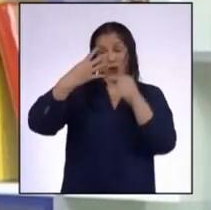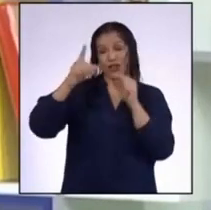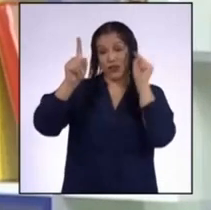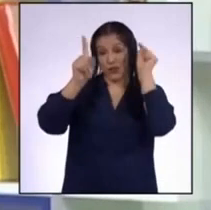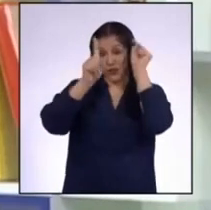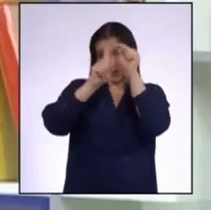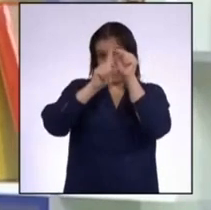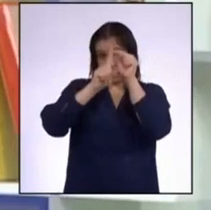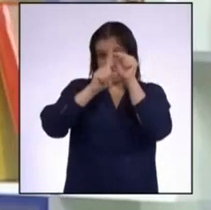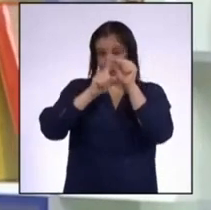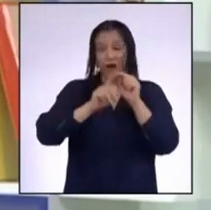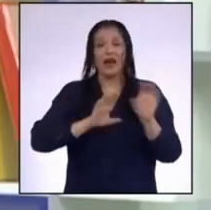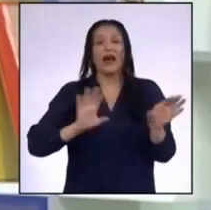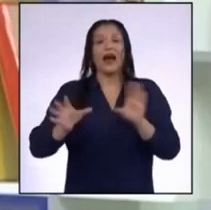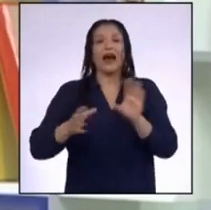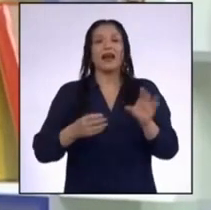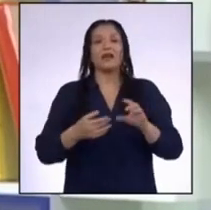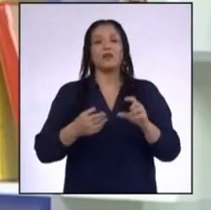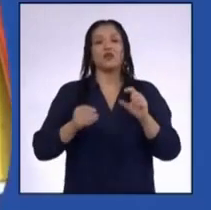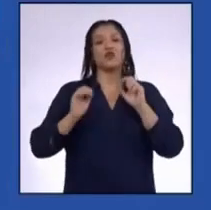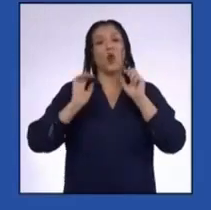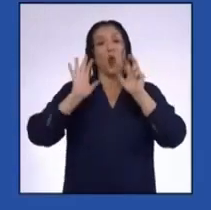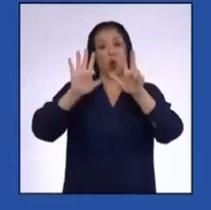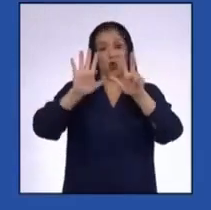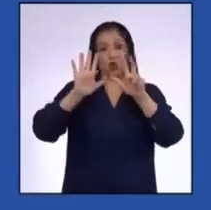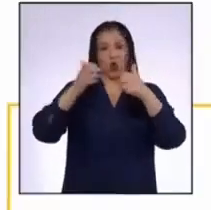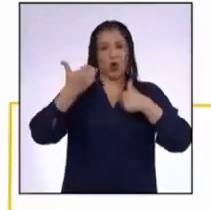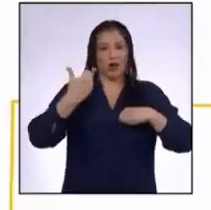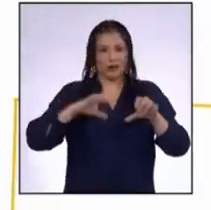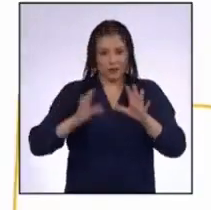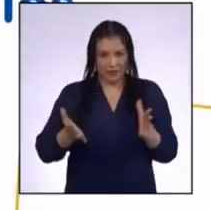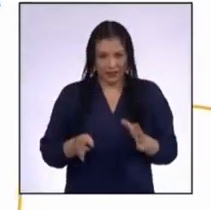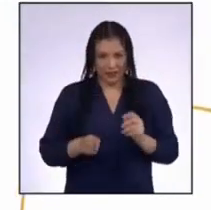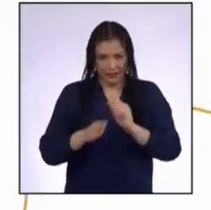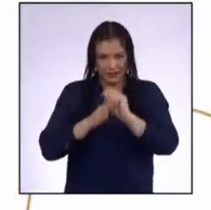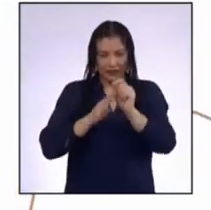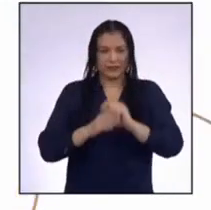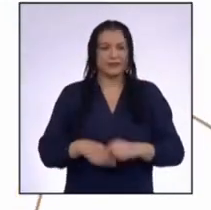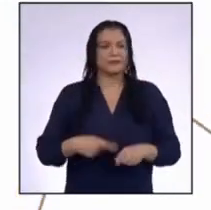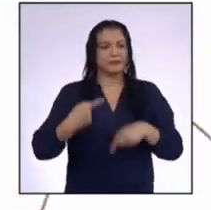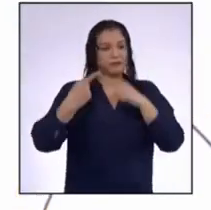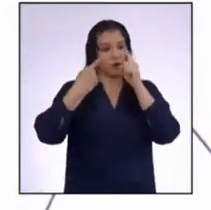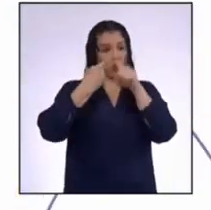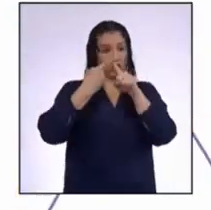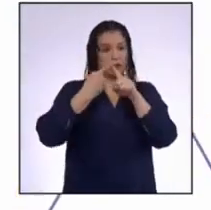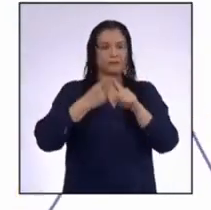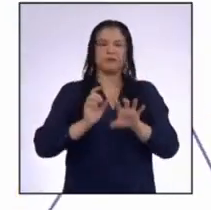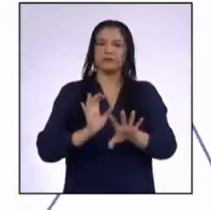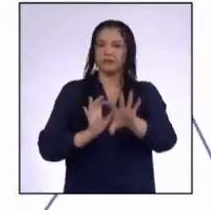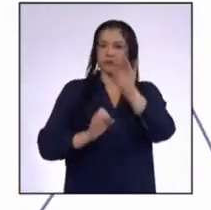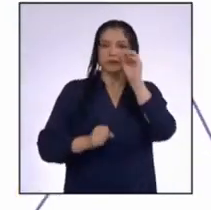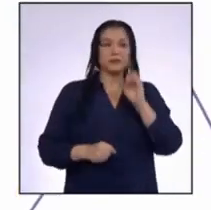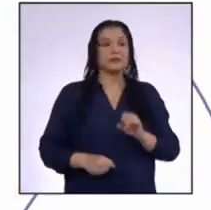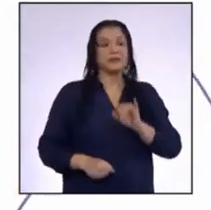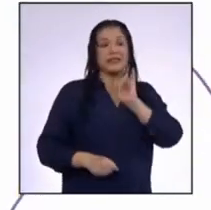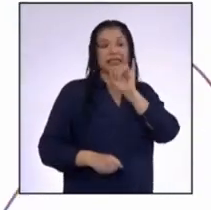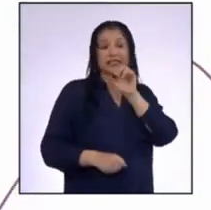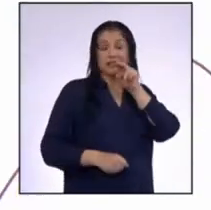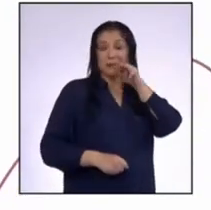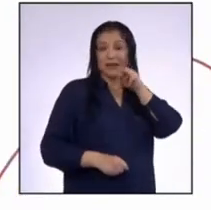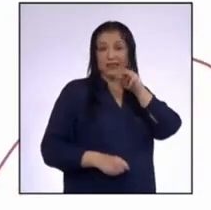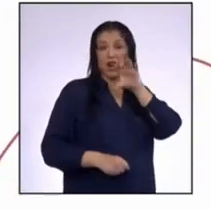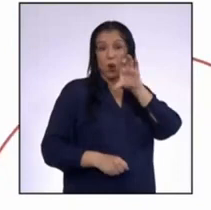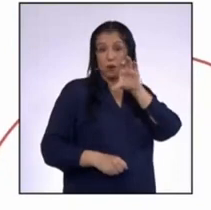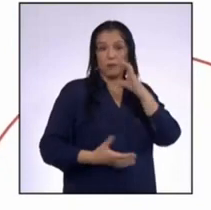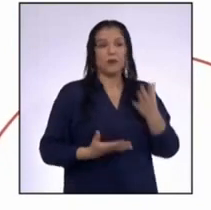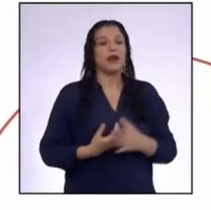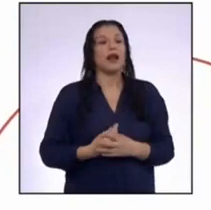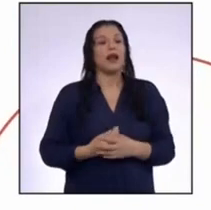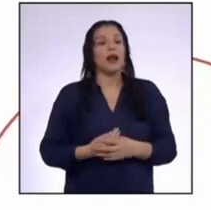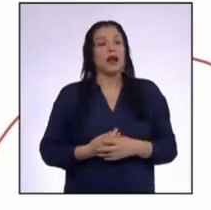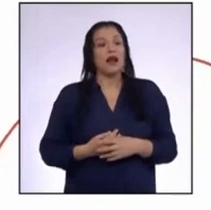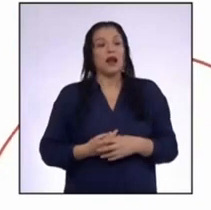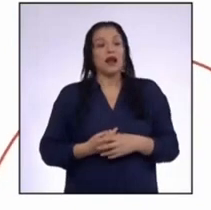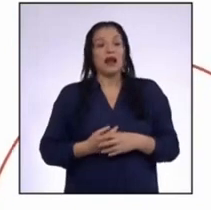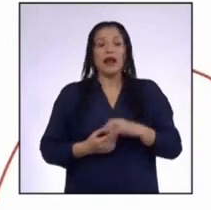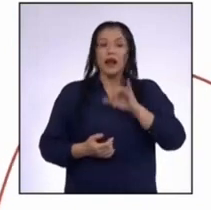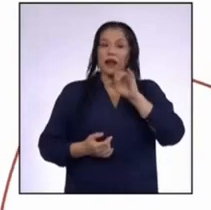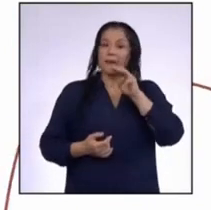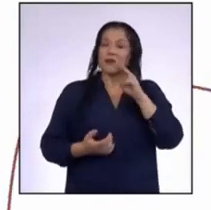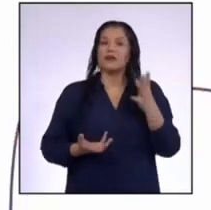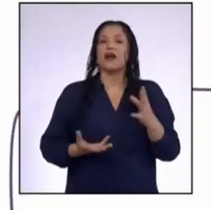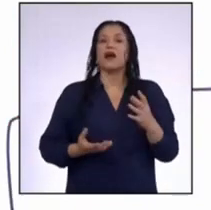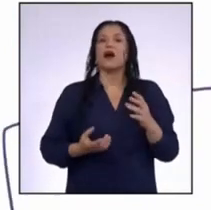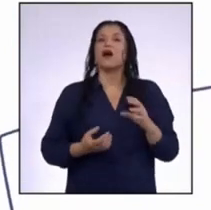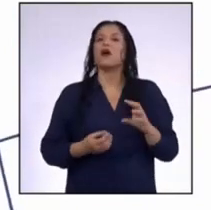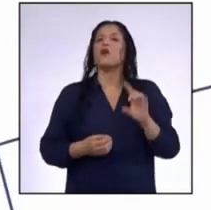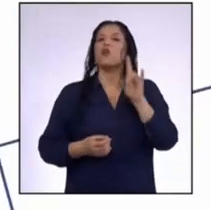retos, desarrollaremos ocho actividades. 1. Determinaremos el índice de masa corporal IMC